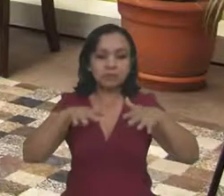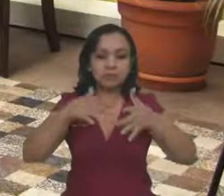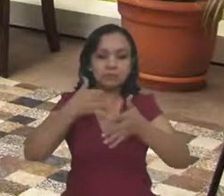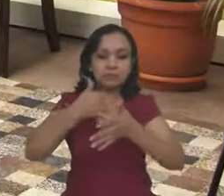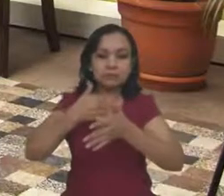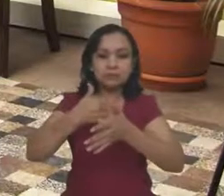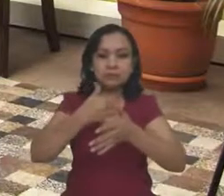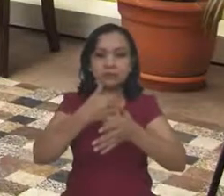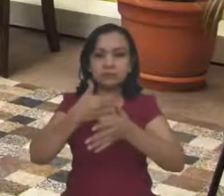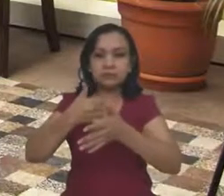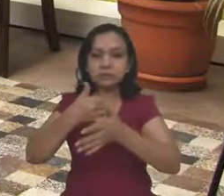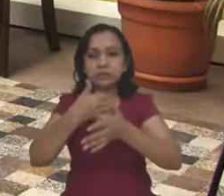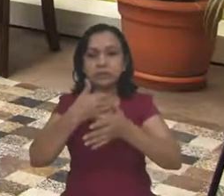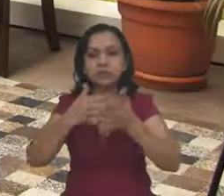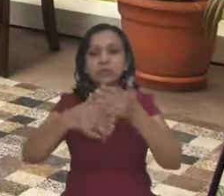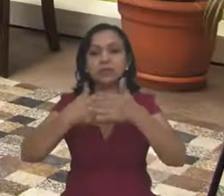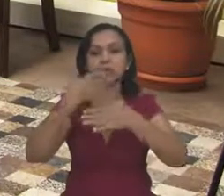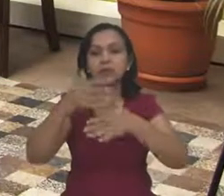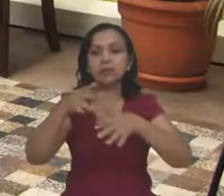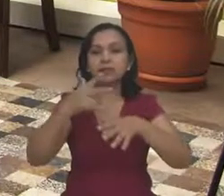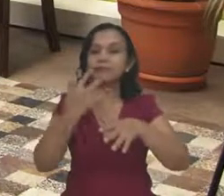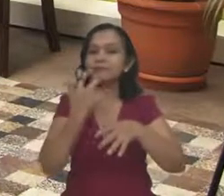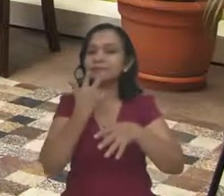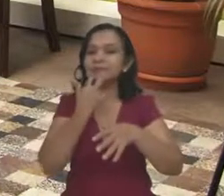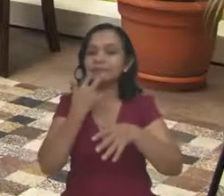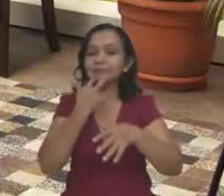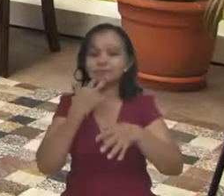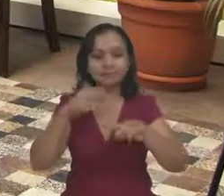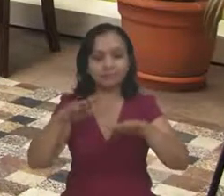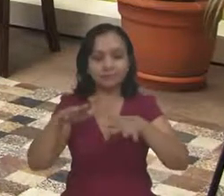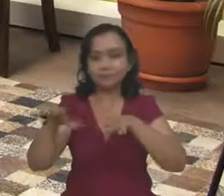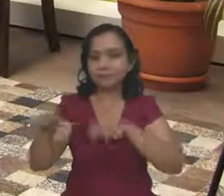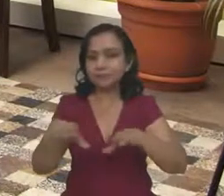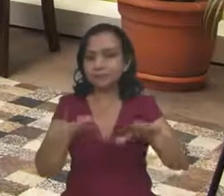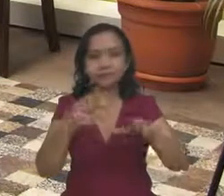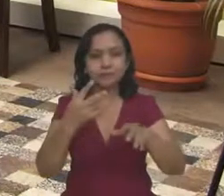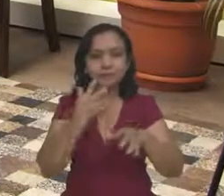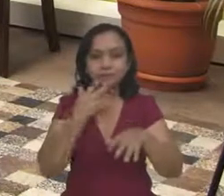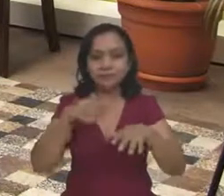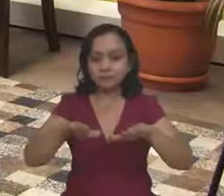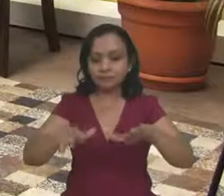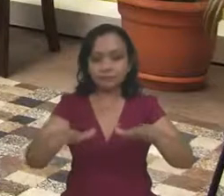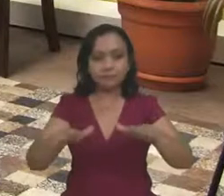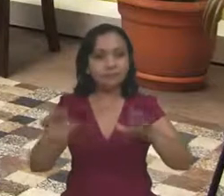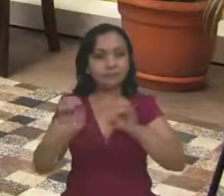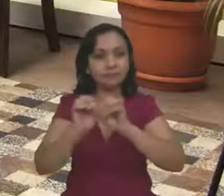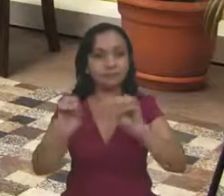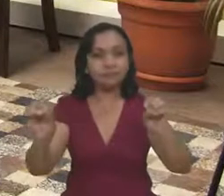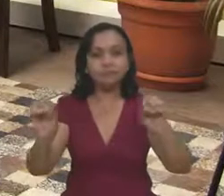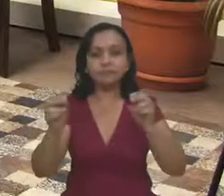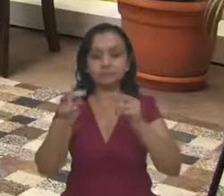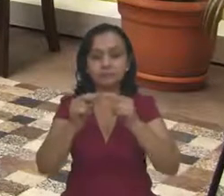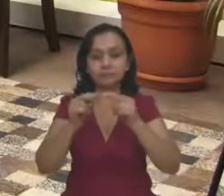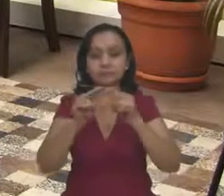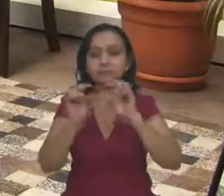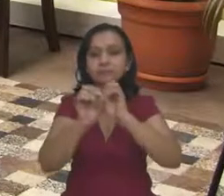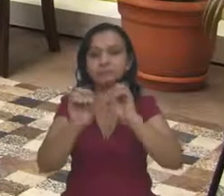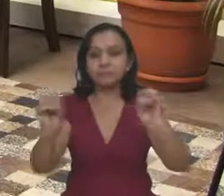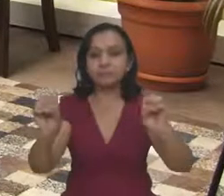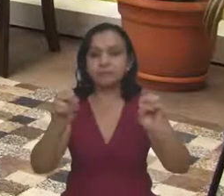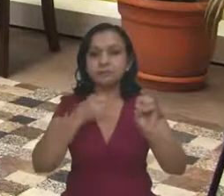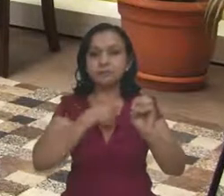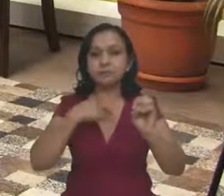nervio y entonces llega un momento en que no transmite la actividad nerviosa, la actividad eléctrica. Por lo